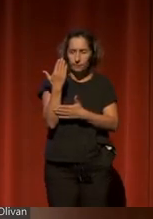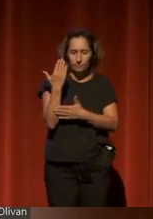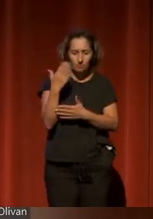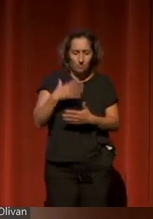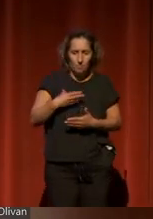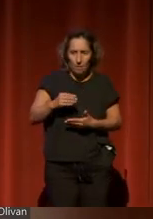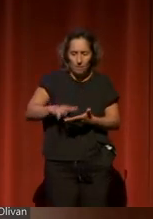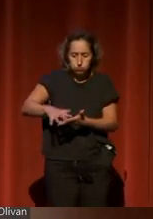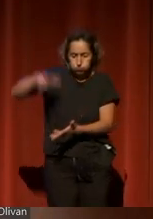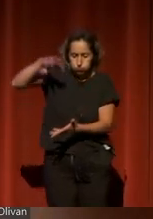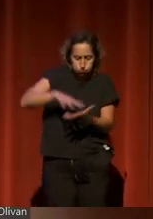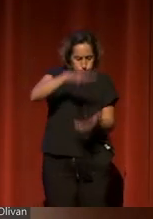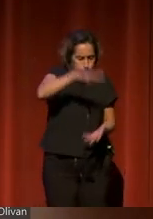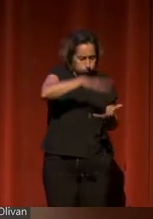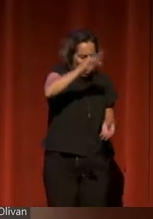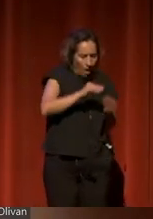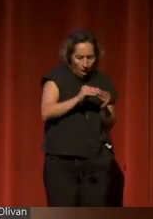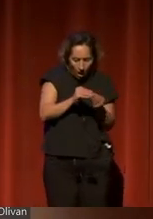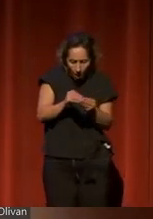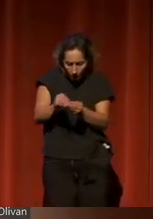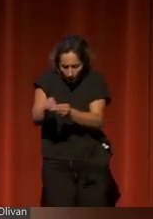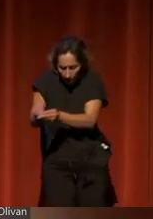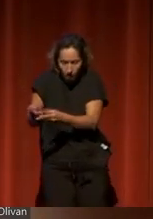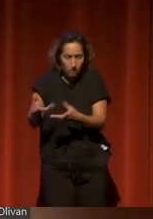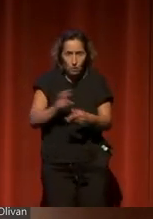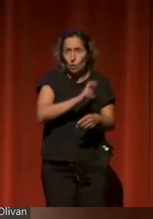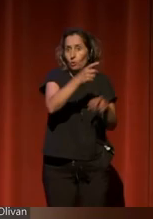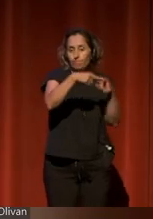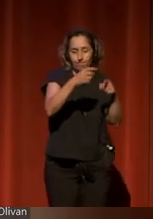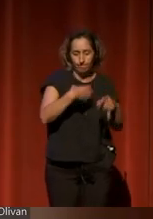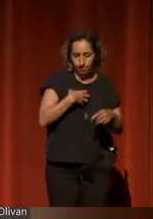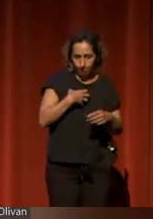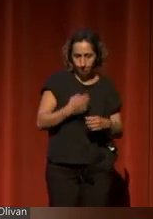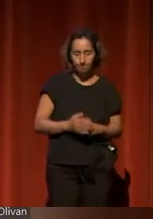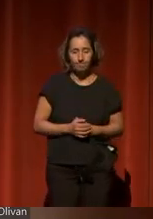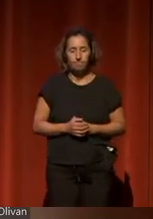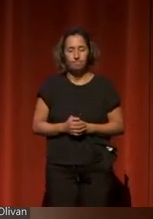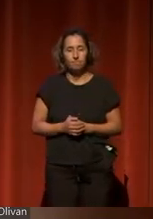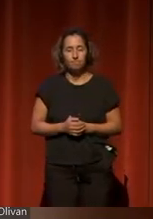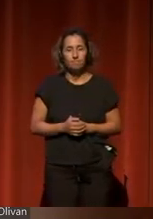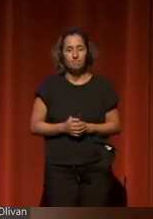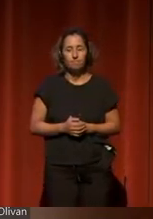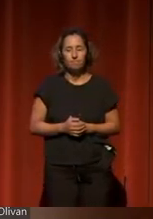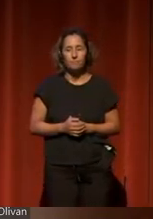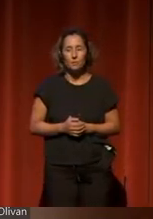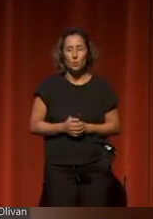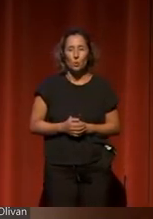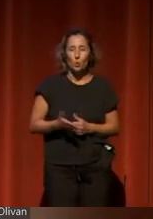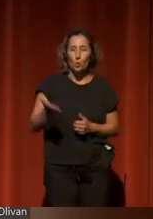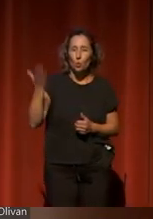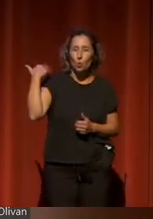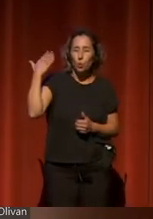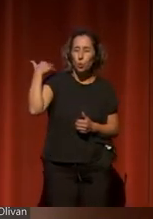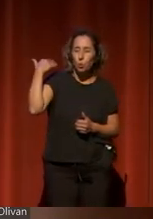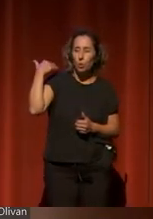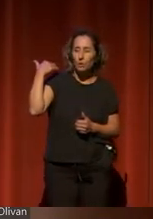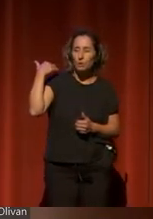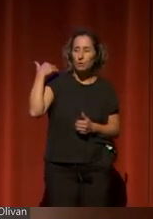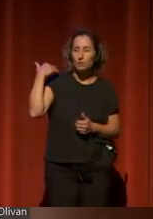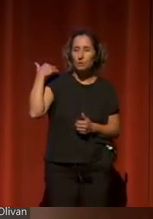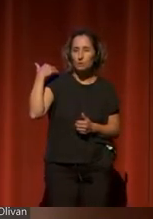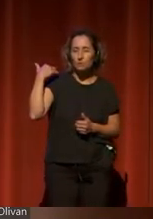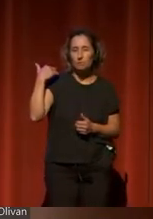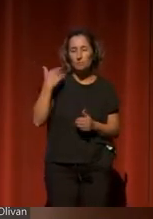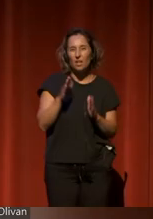de papeleo No yo he intentado practicar desde hace años de hecho en fin tengo